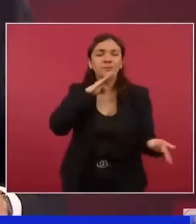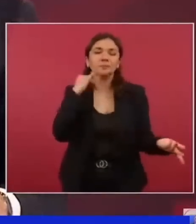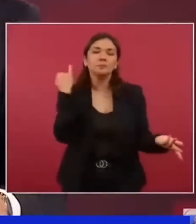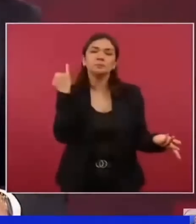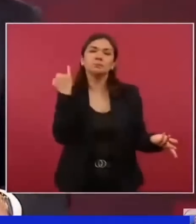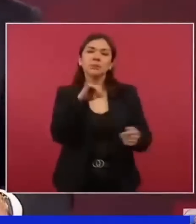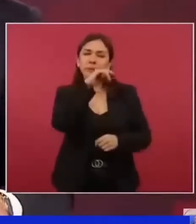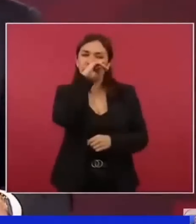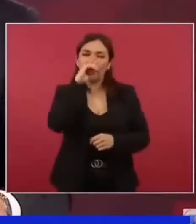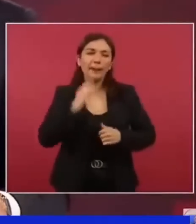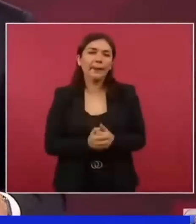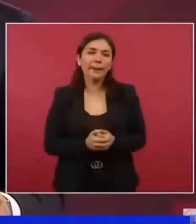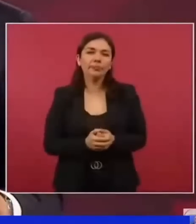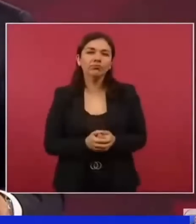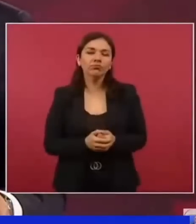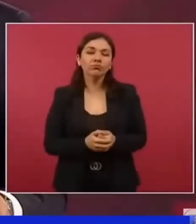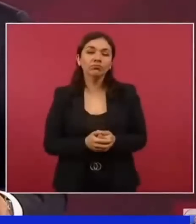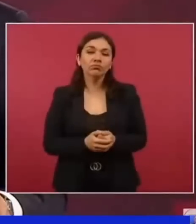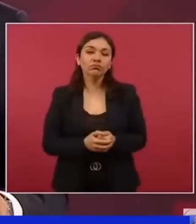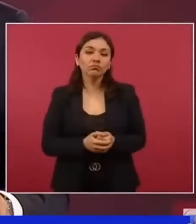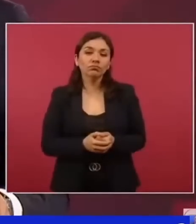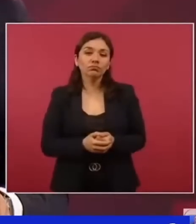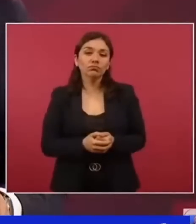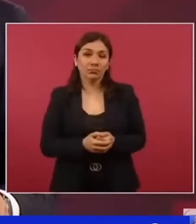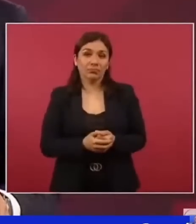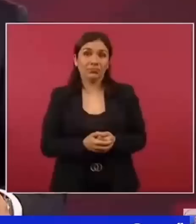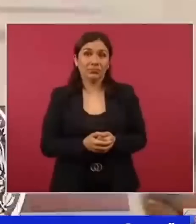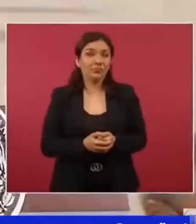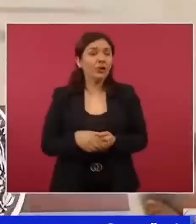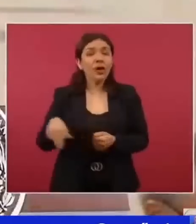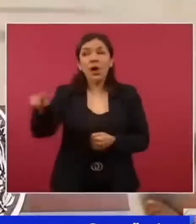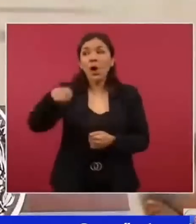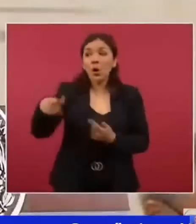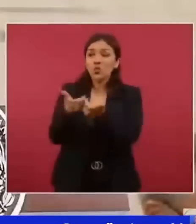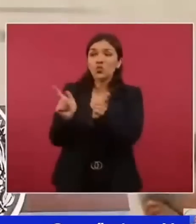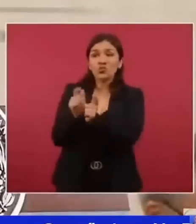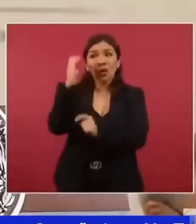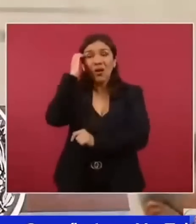los de la delincuencia que las armas